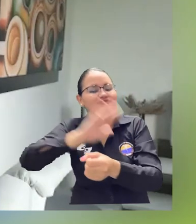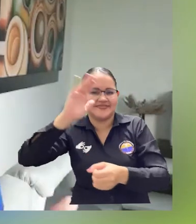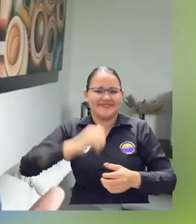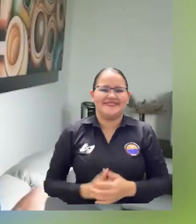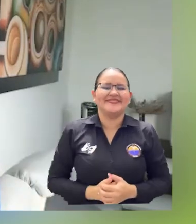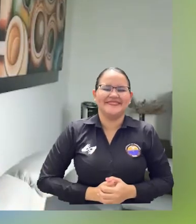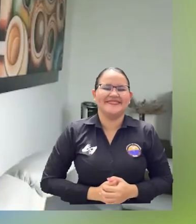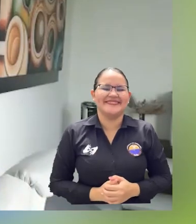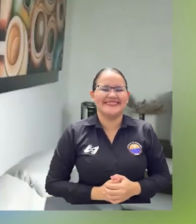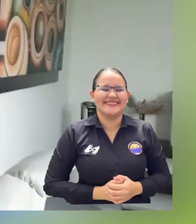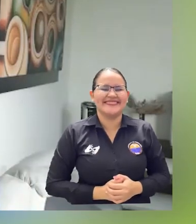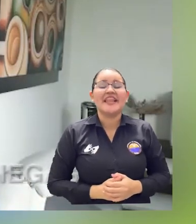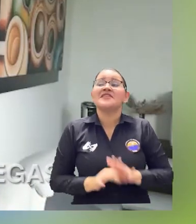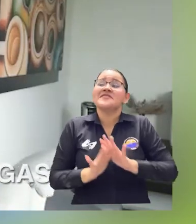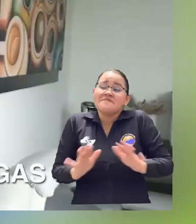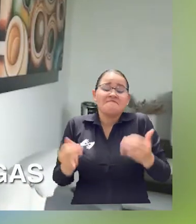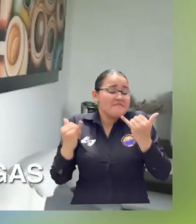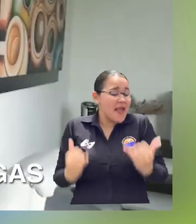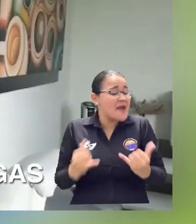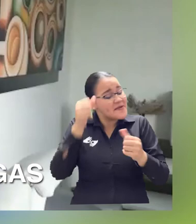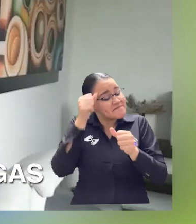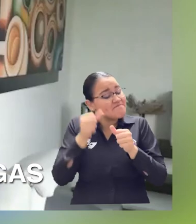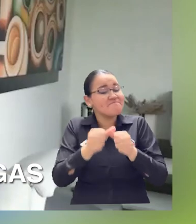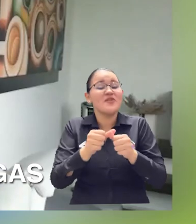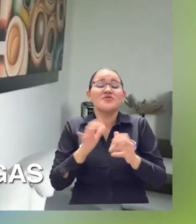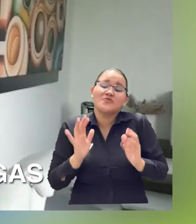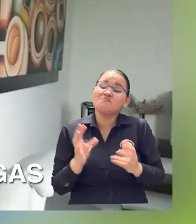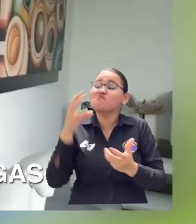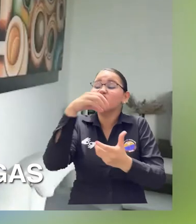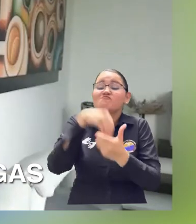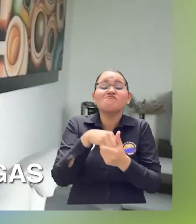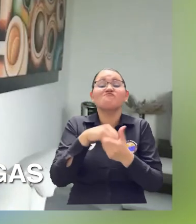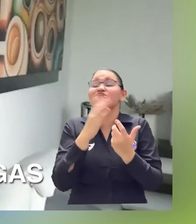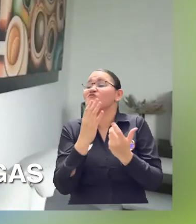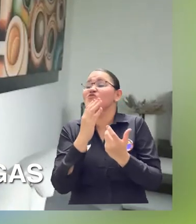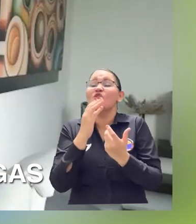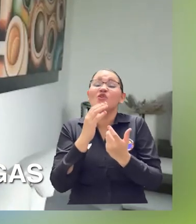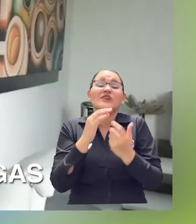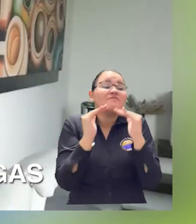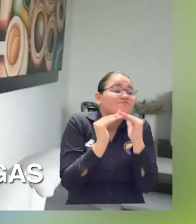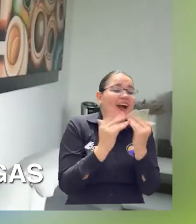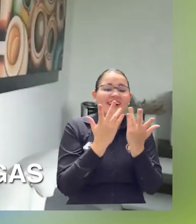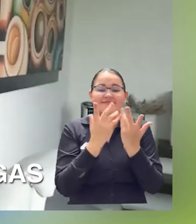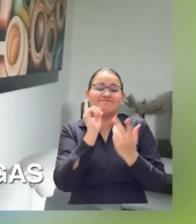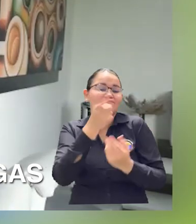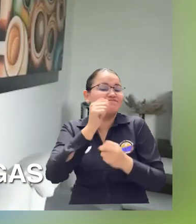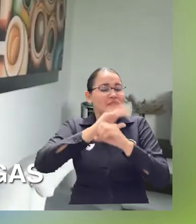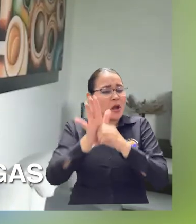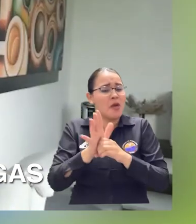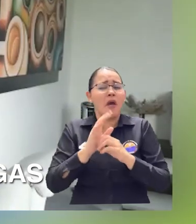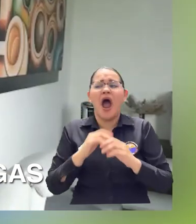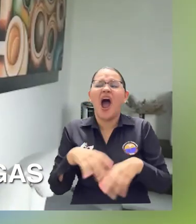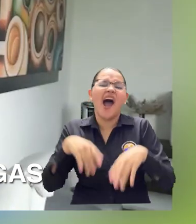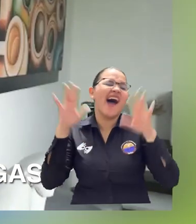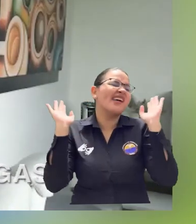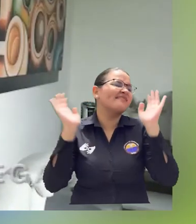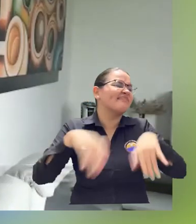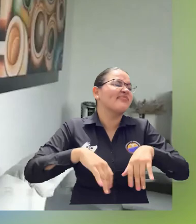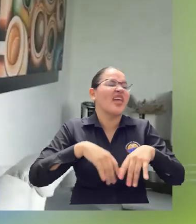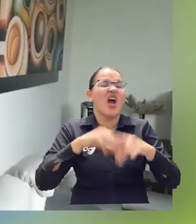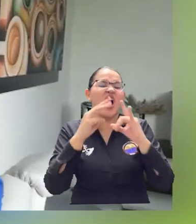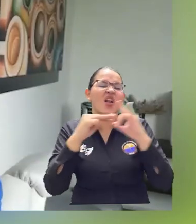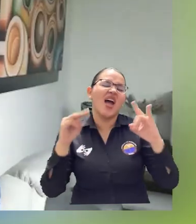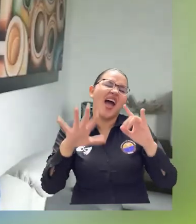y por supuesto desde la Universidad del Magdalena no podíamos dejar pasar por desapercibida esta fecha memorable para